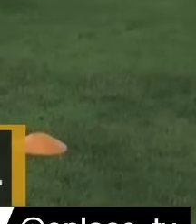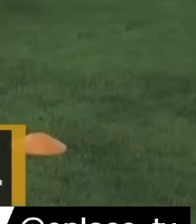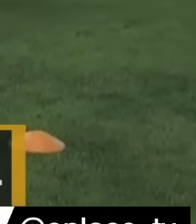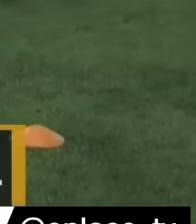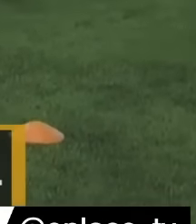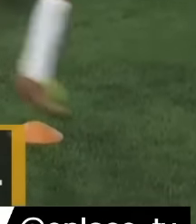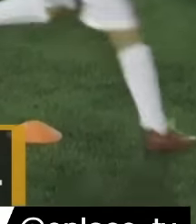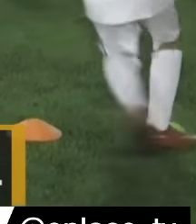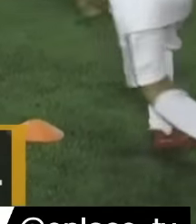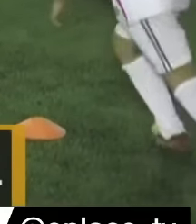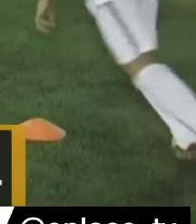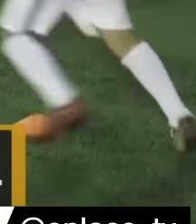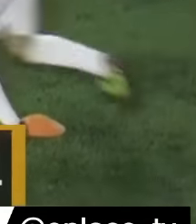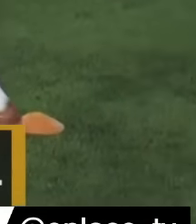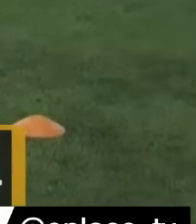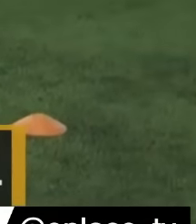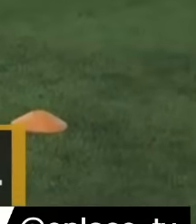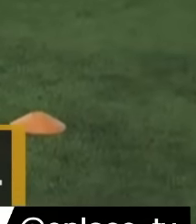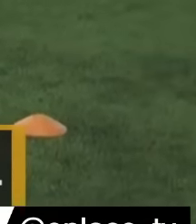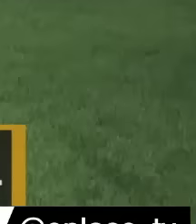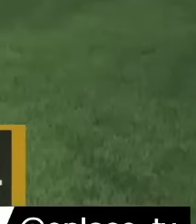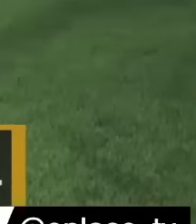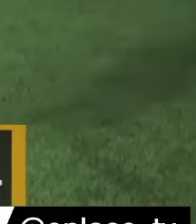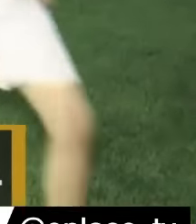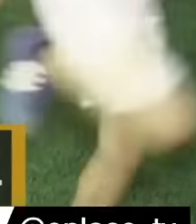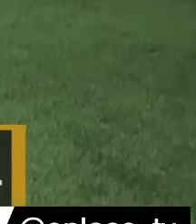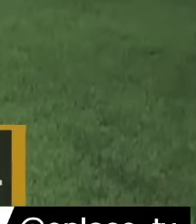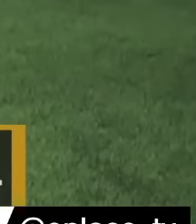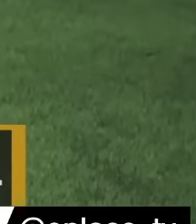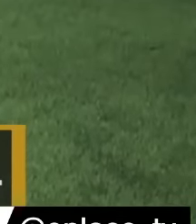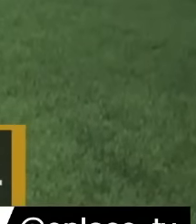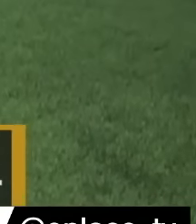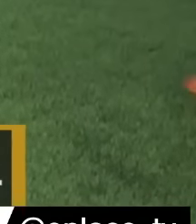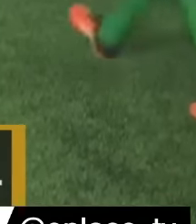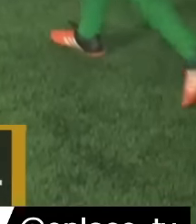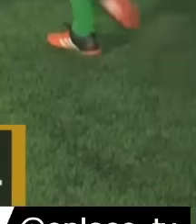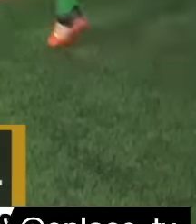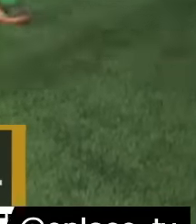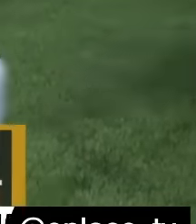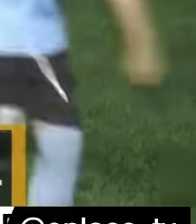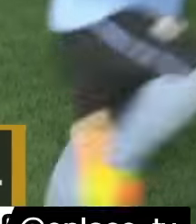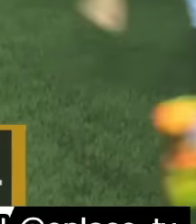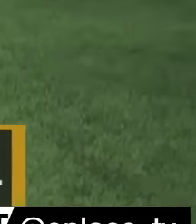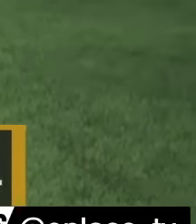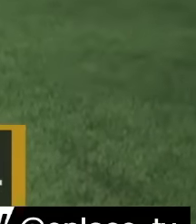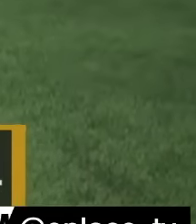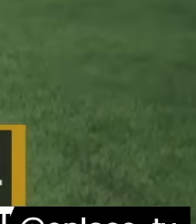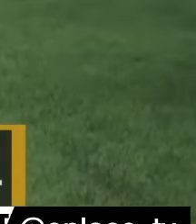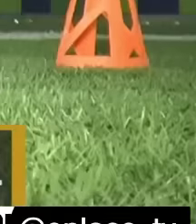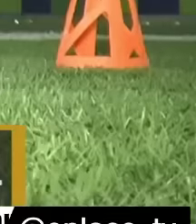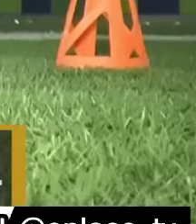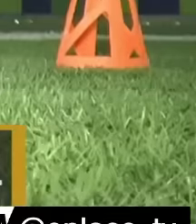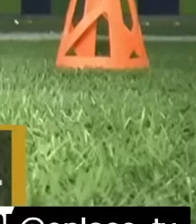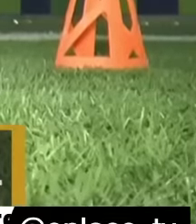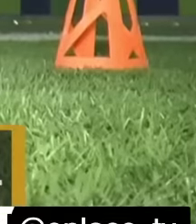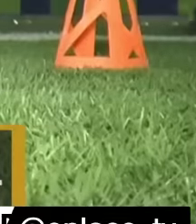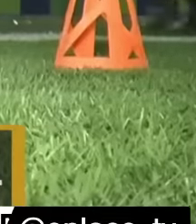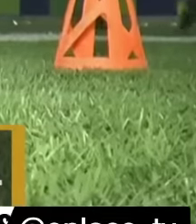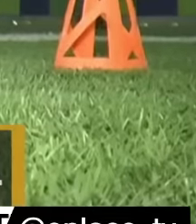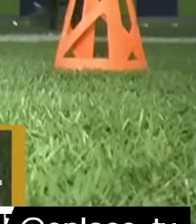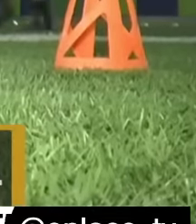cupos para completar el hexagonal de fútbol categoría infantil, los cuales serán seleccionados en la fase final del torneo municipal. En esta justa